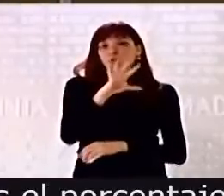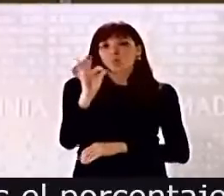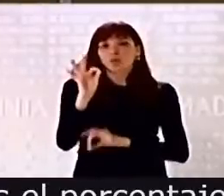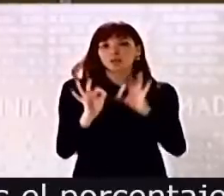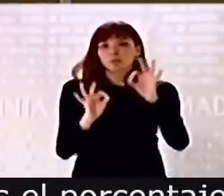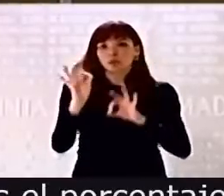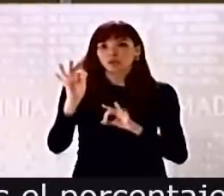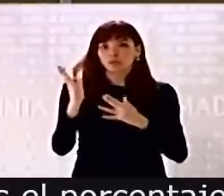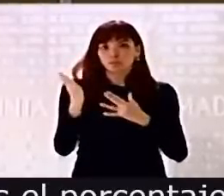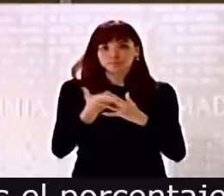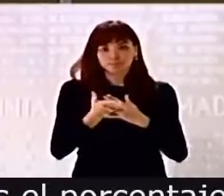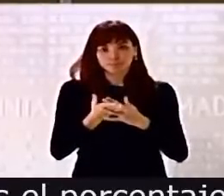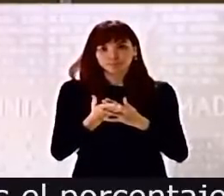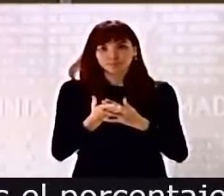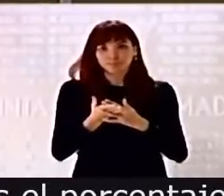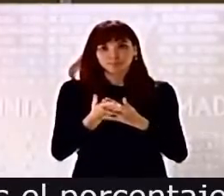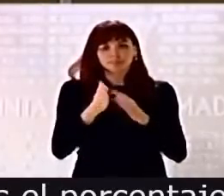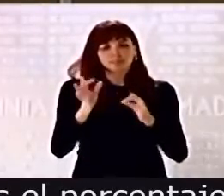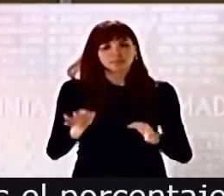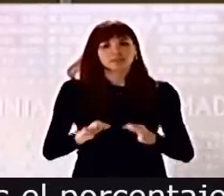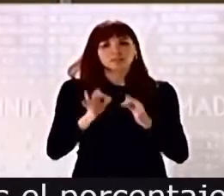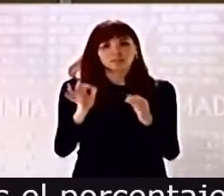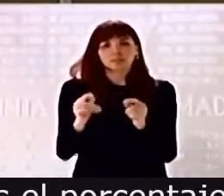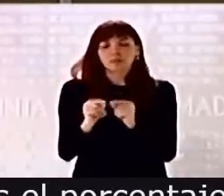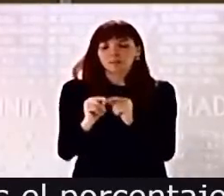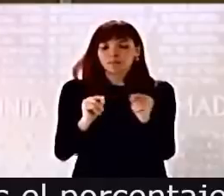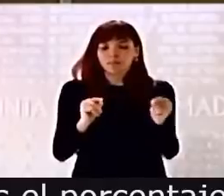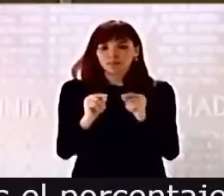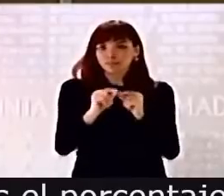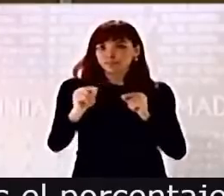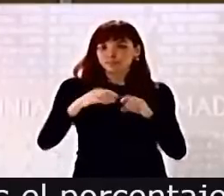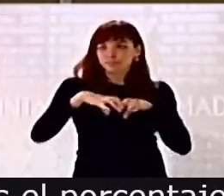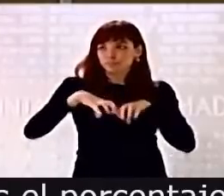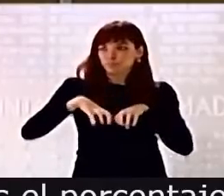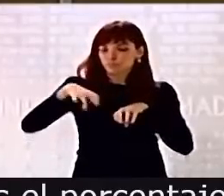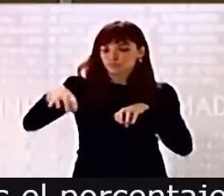50%. Y siempre guardando la distancia de seguridad.